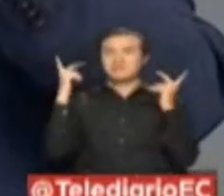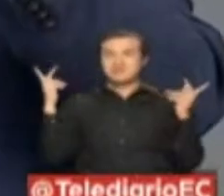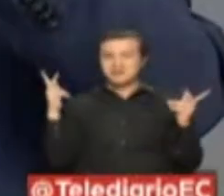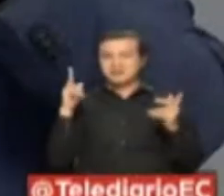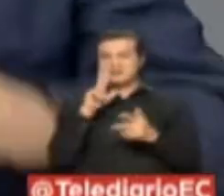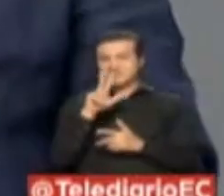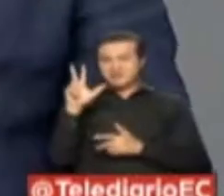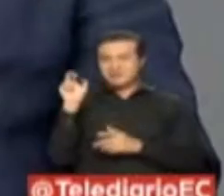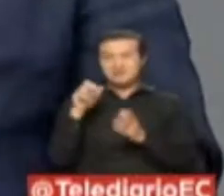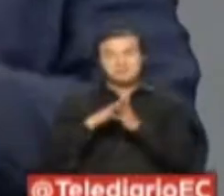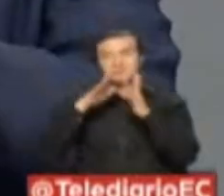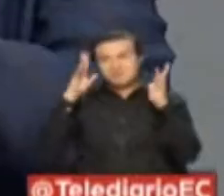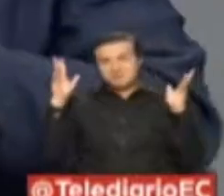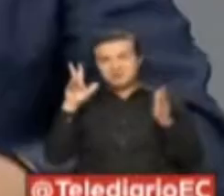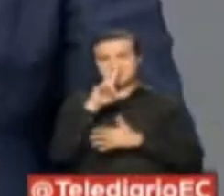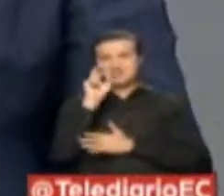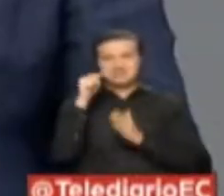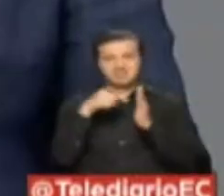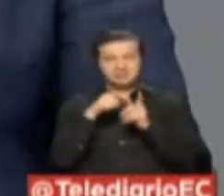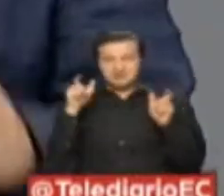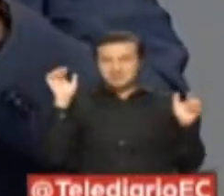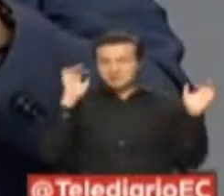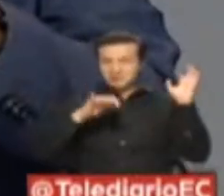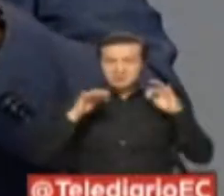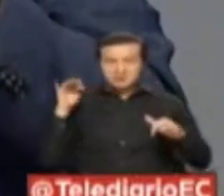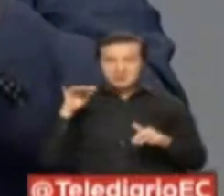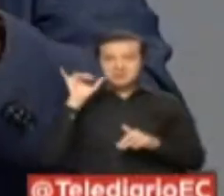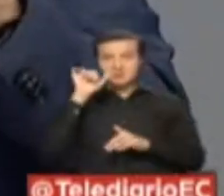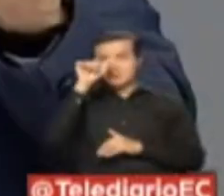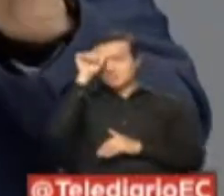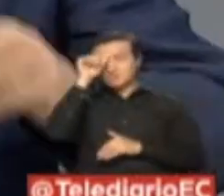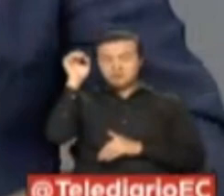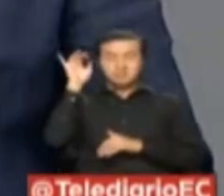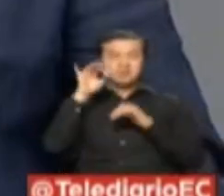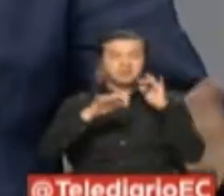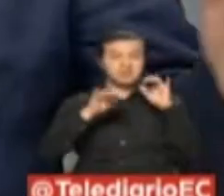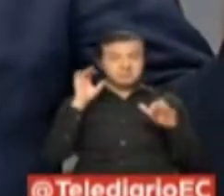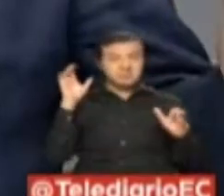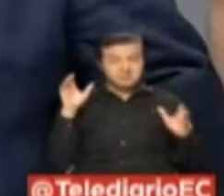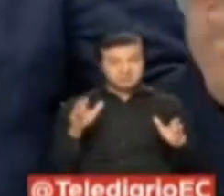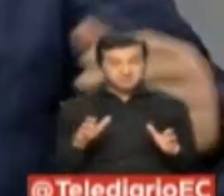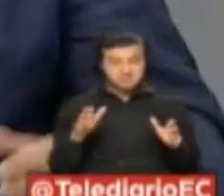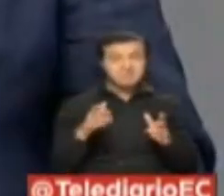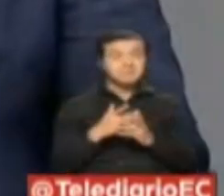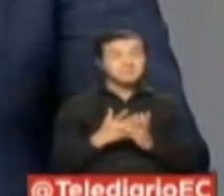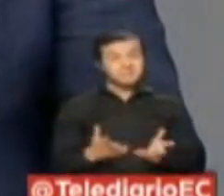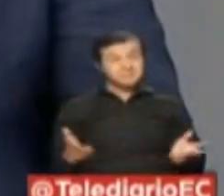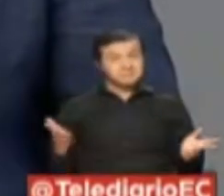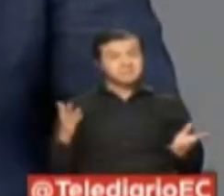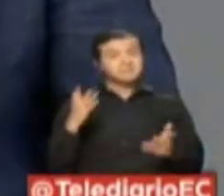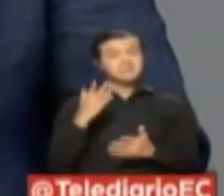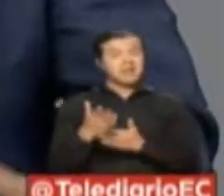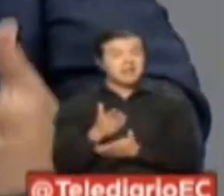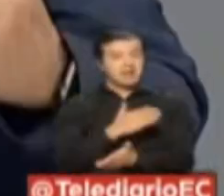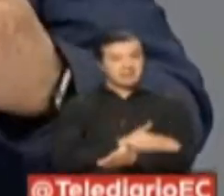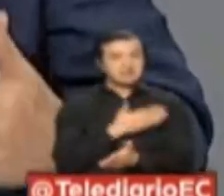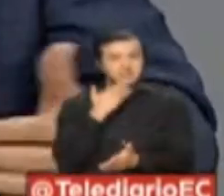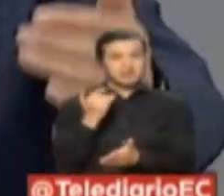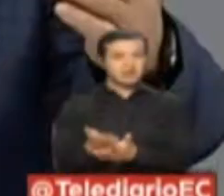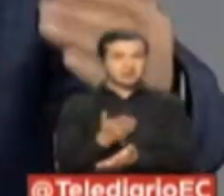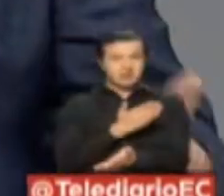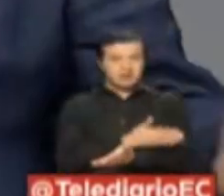igual es mucho treinta mil personas en un fin de semana sábado y domingo es tan temprano